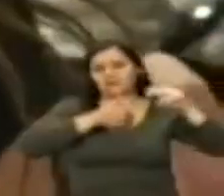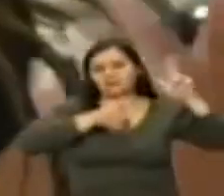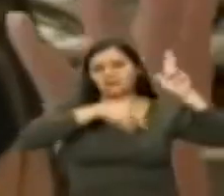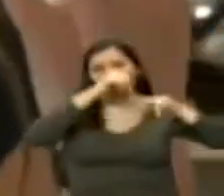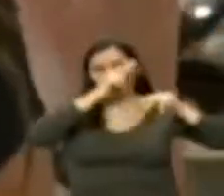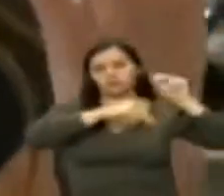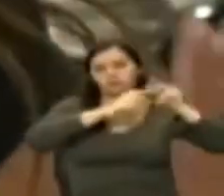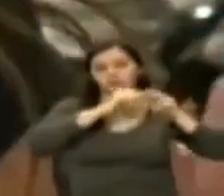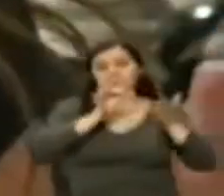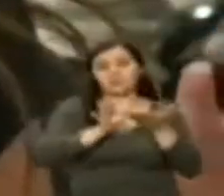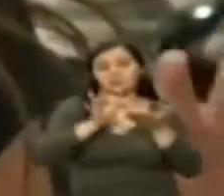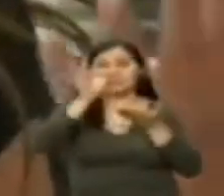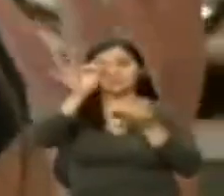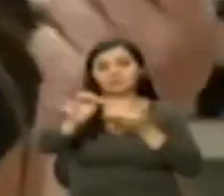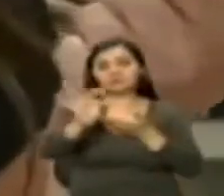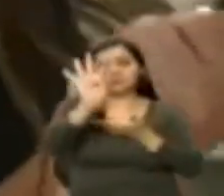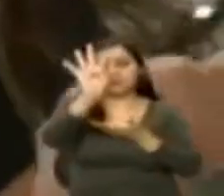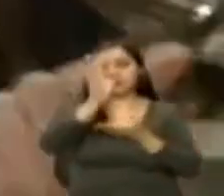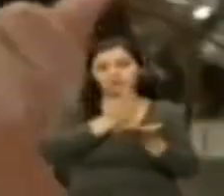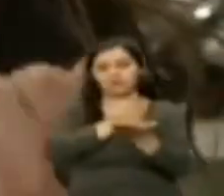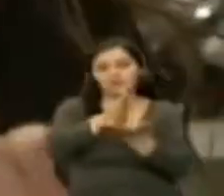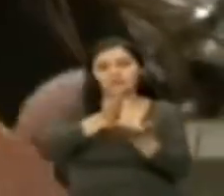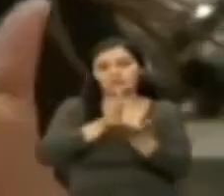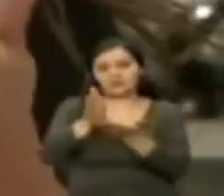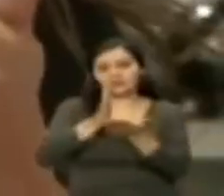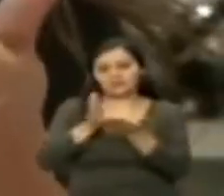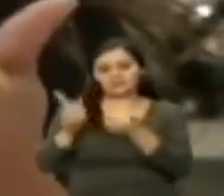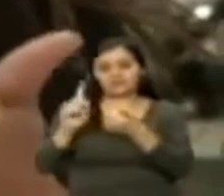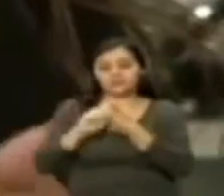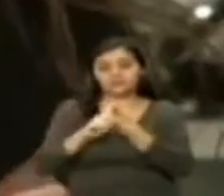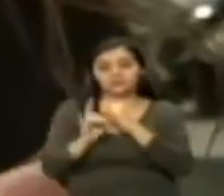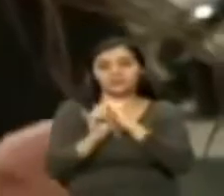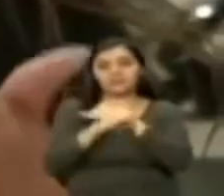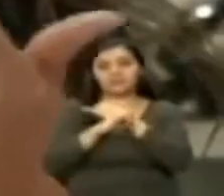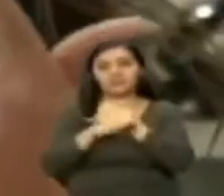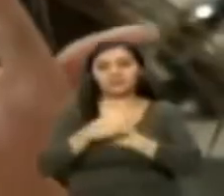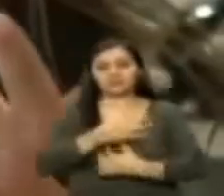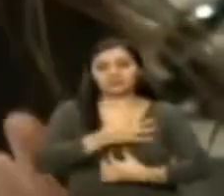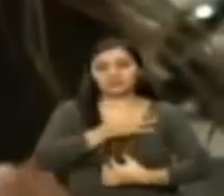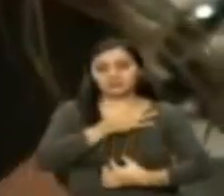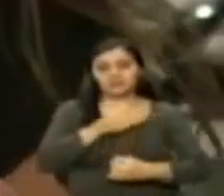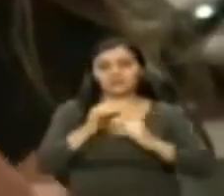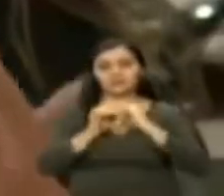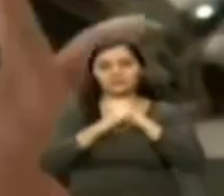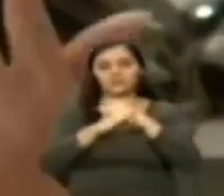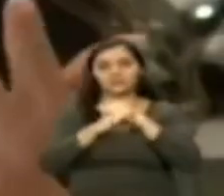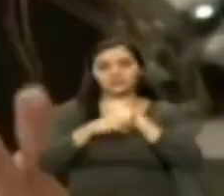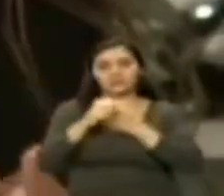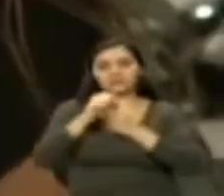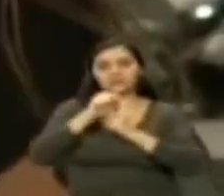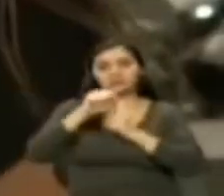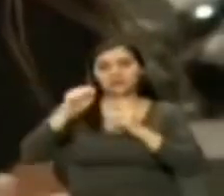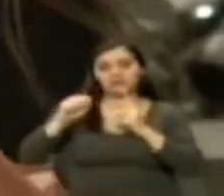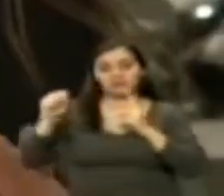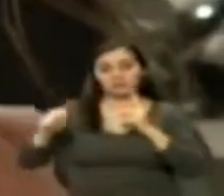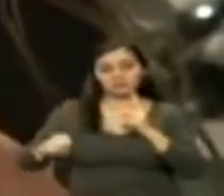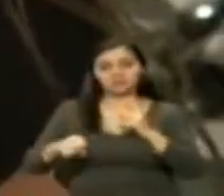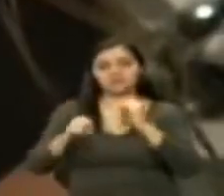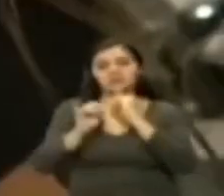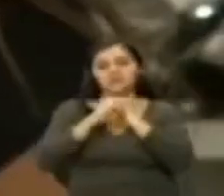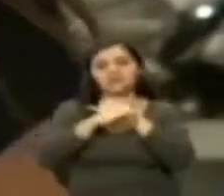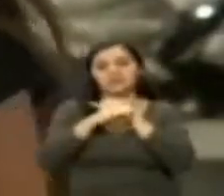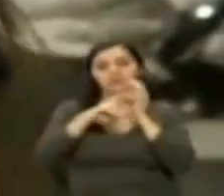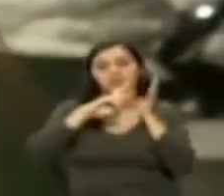activar la extensión con 4 carreras en las siguientes áreas: ingeniería civil, ingeniería de software, ingeniería de minas